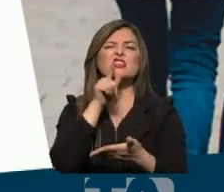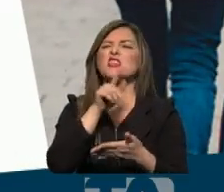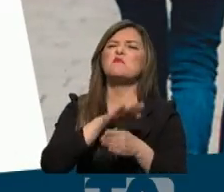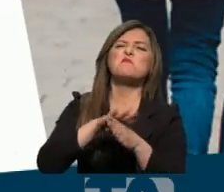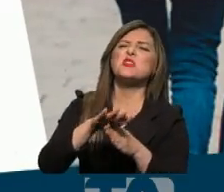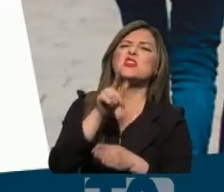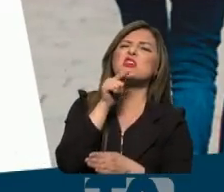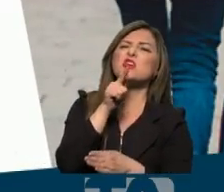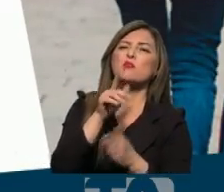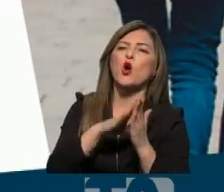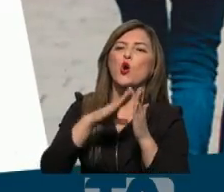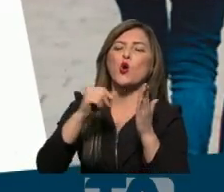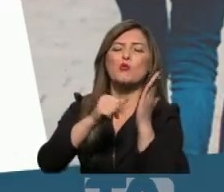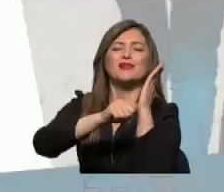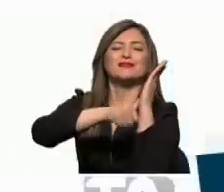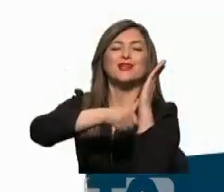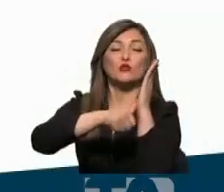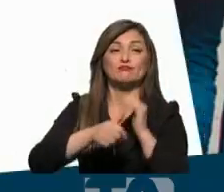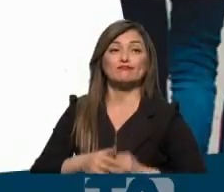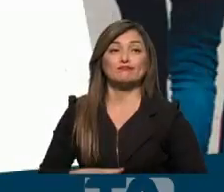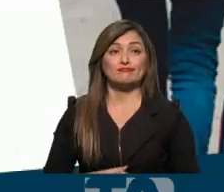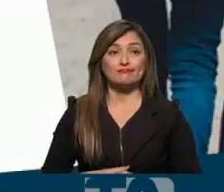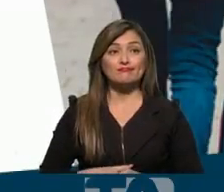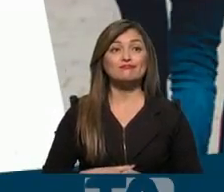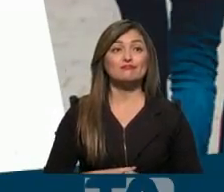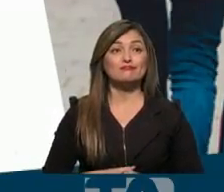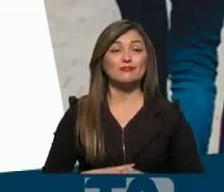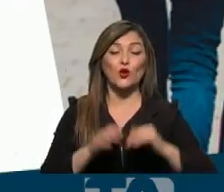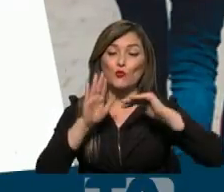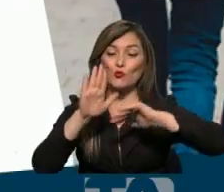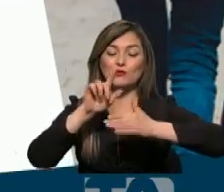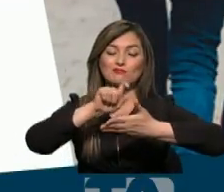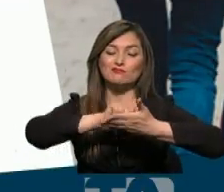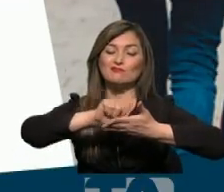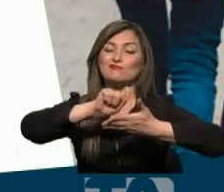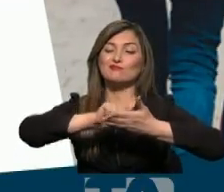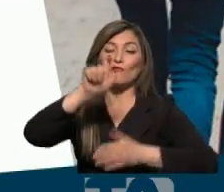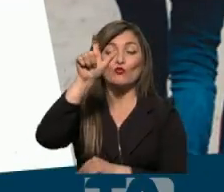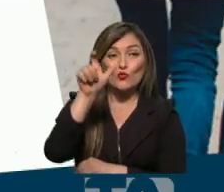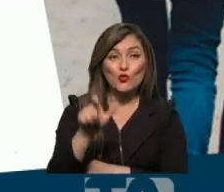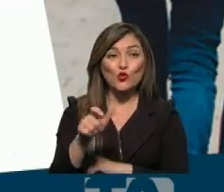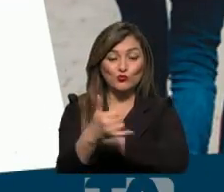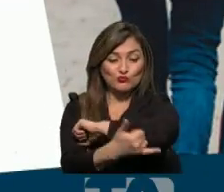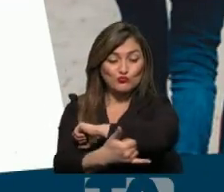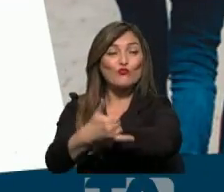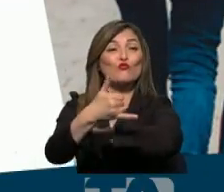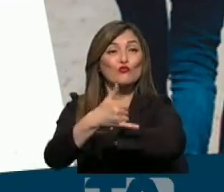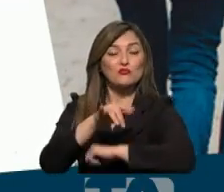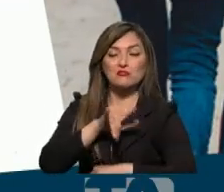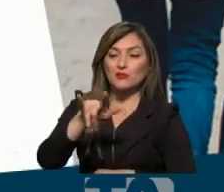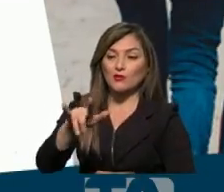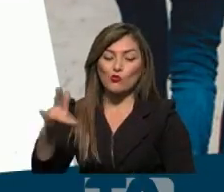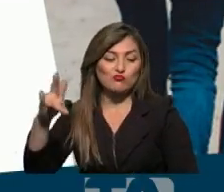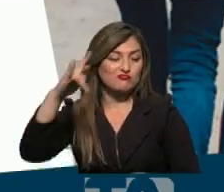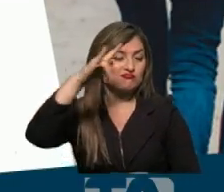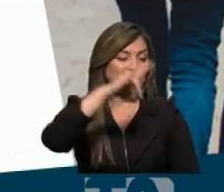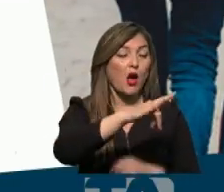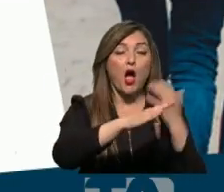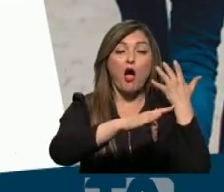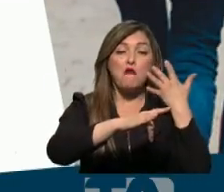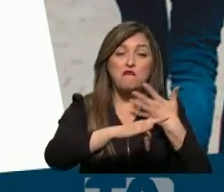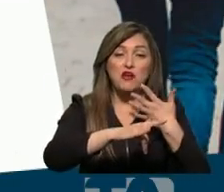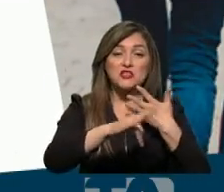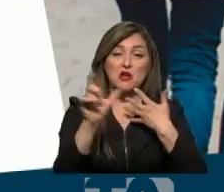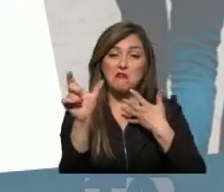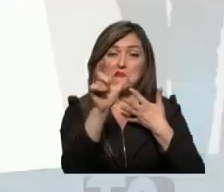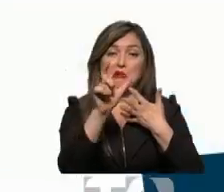con copia de su documento de identidad e incluyendo el compromiso escrito de que el ciudadano extranjero retornará a su país en la fecha que dice el